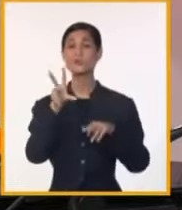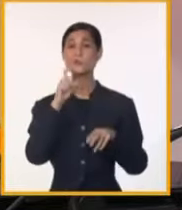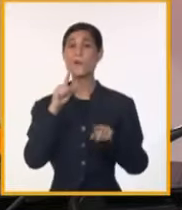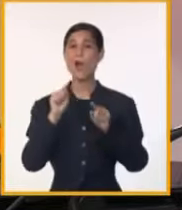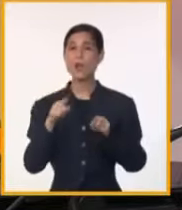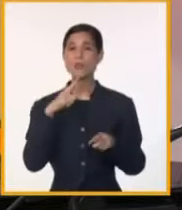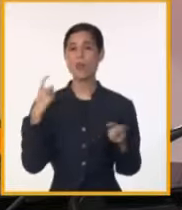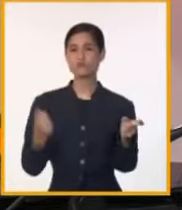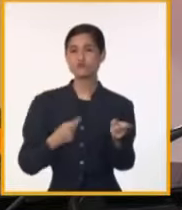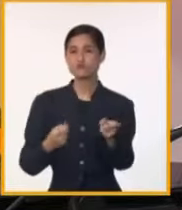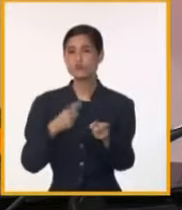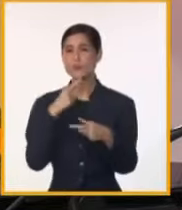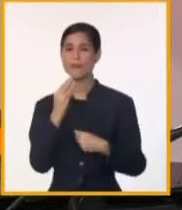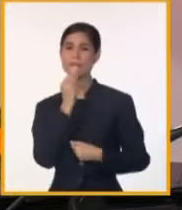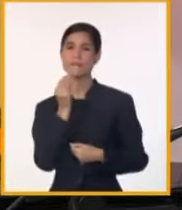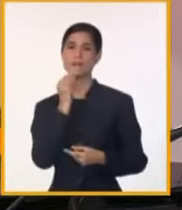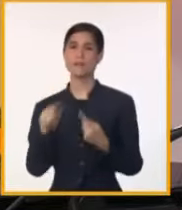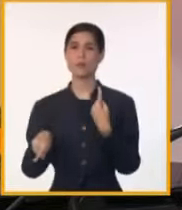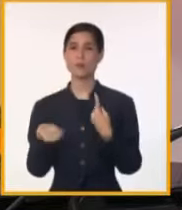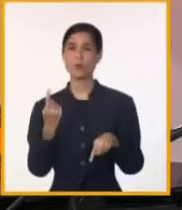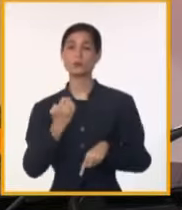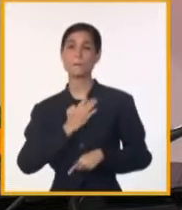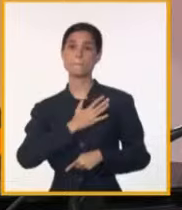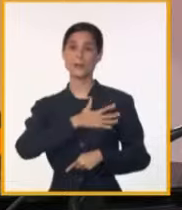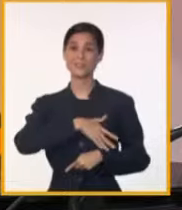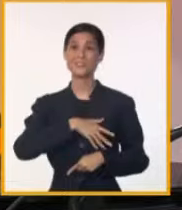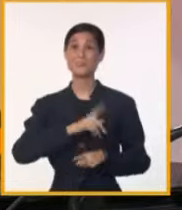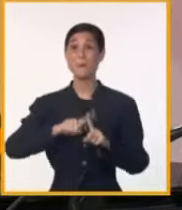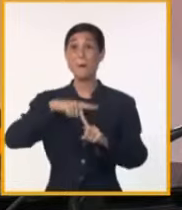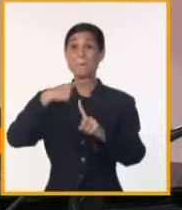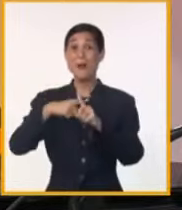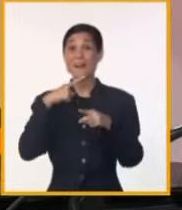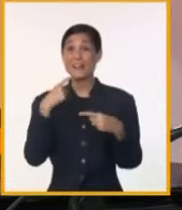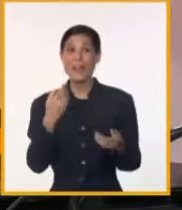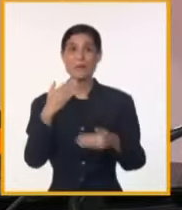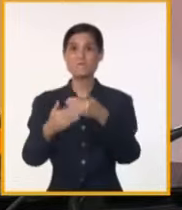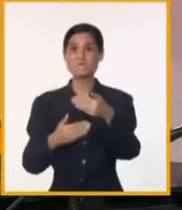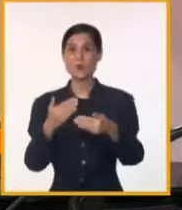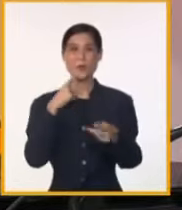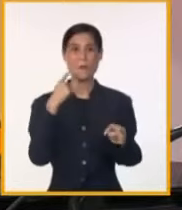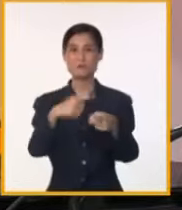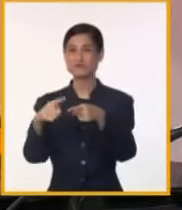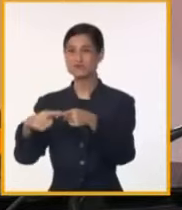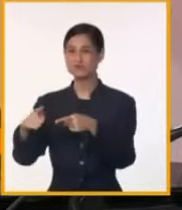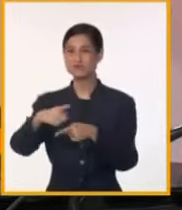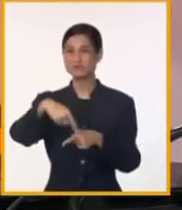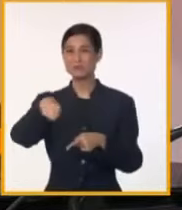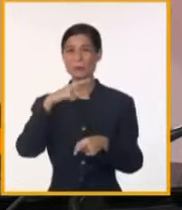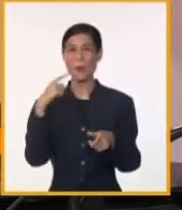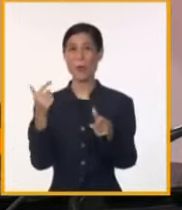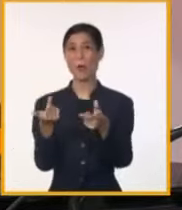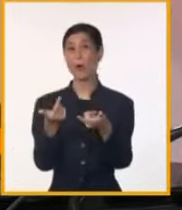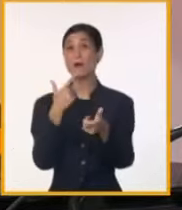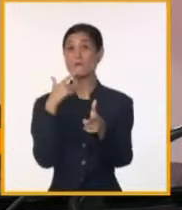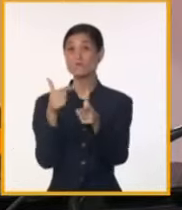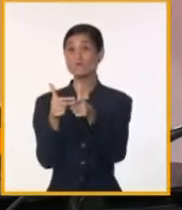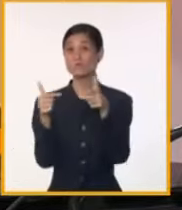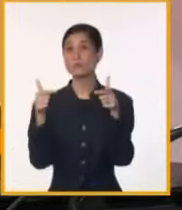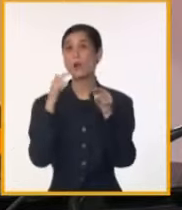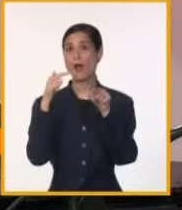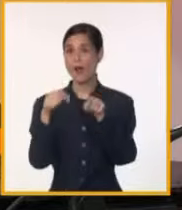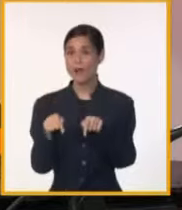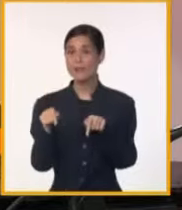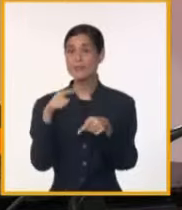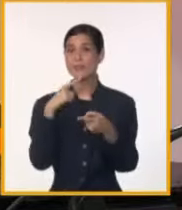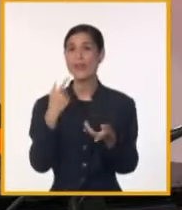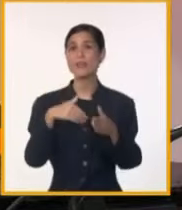pueblo palestino y todos los acontecimientos que han ocurrido en estos 365 días pues nos vemos